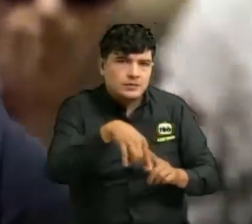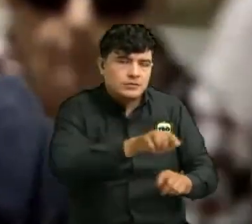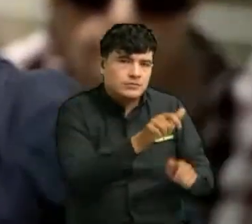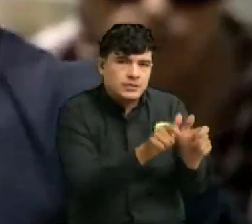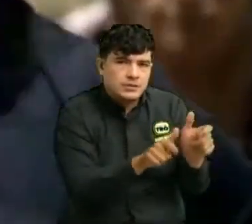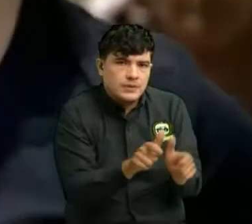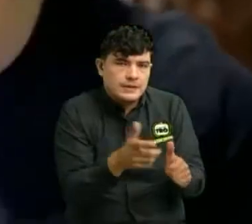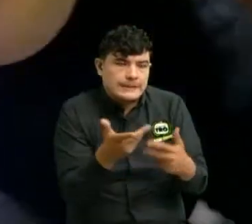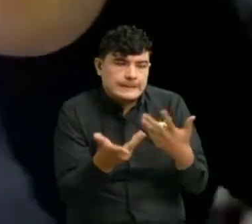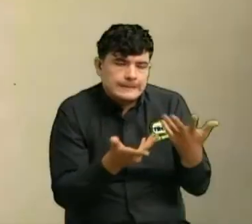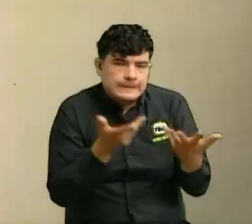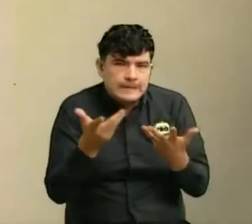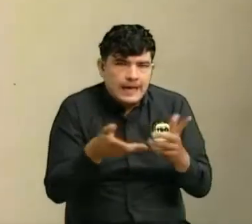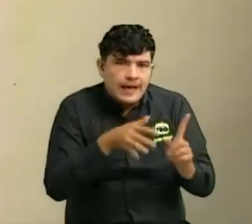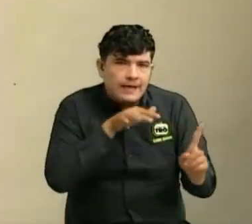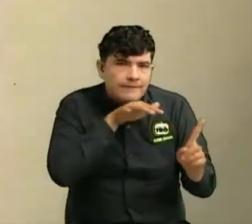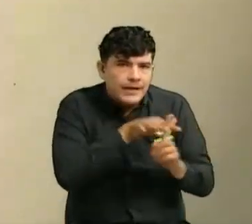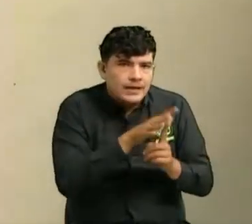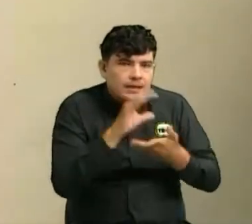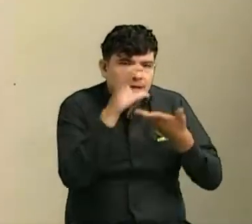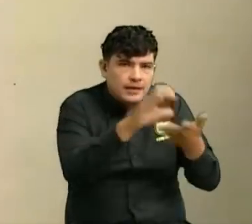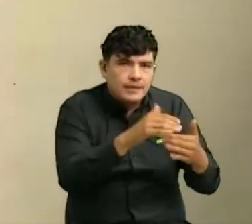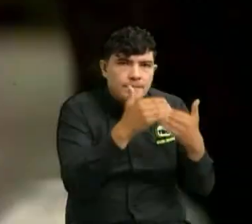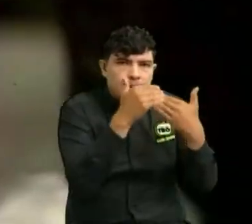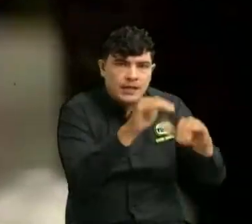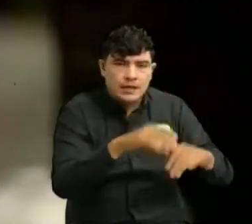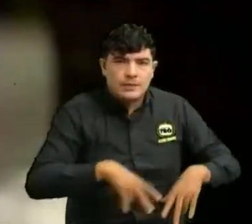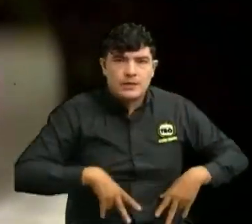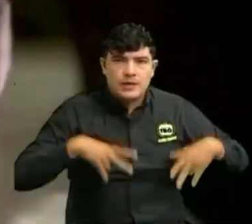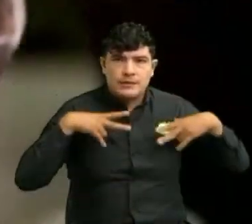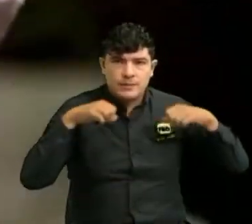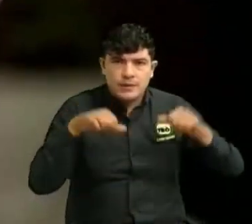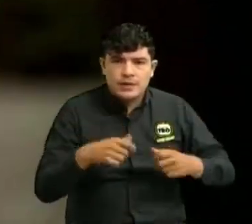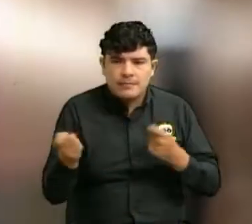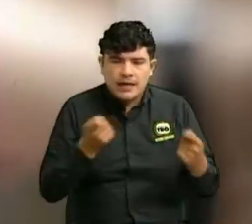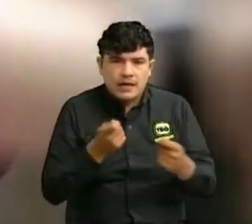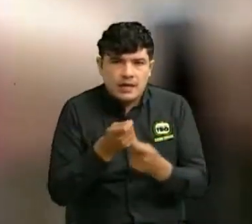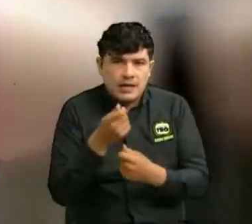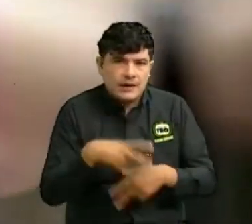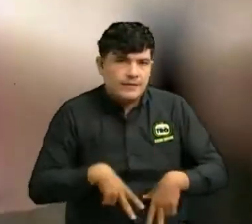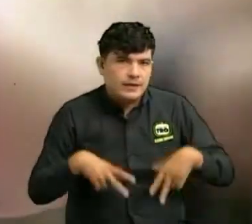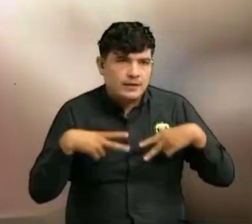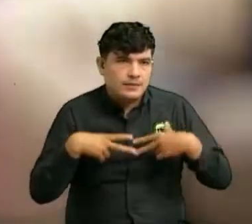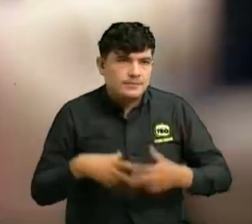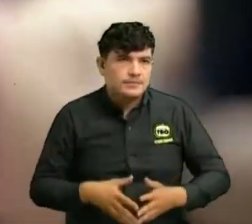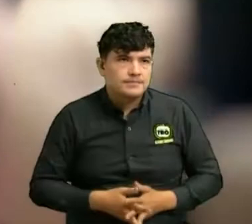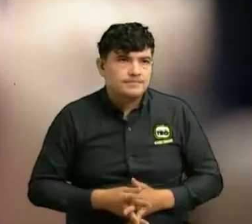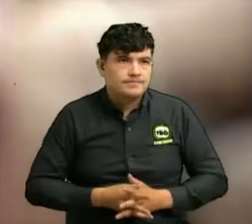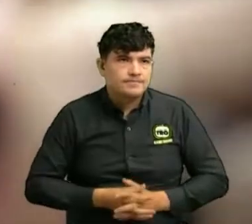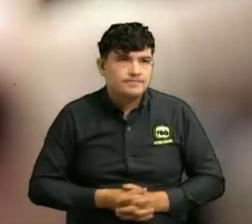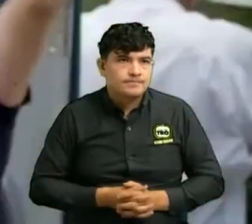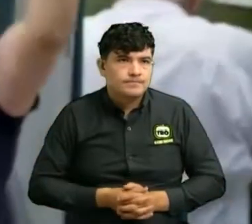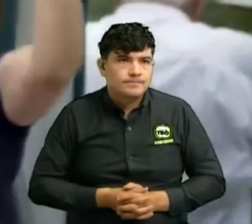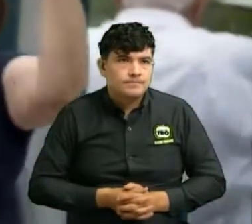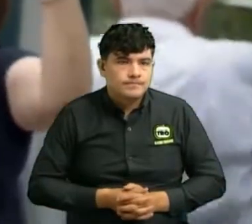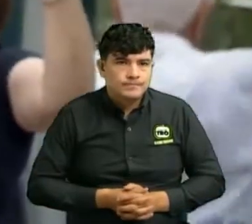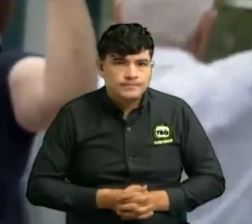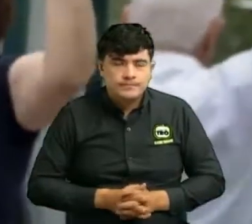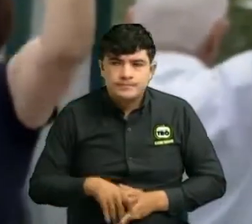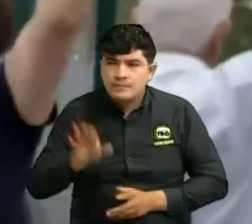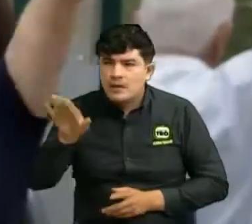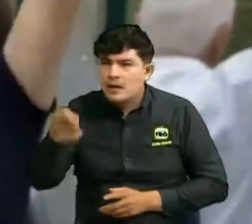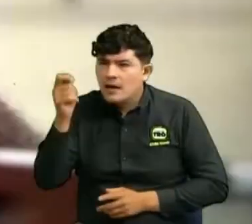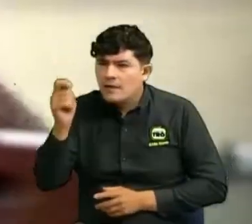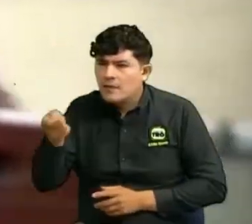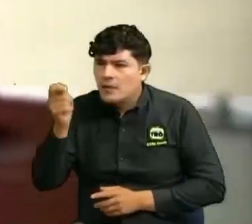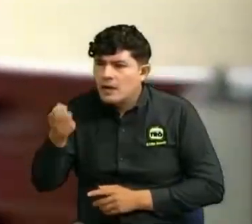personas vean afectado un ingreso mínimo para poder solventar sus necesidades básicas y primarias. Abogado,